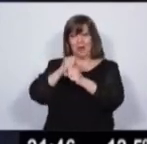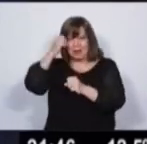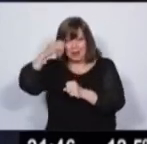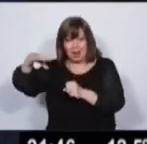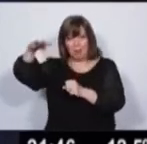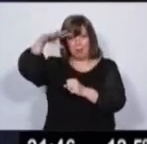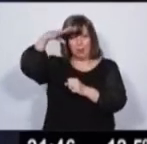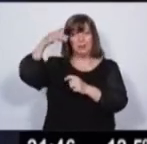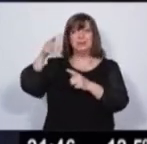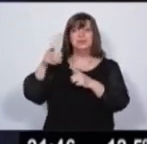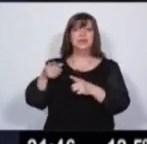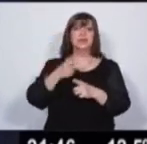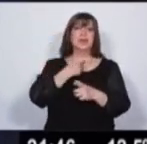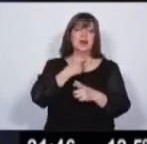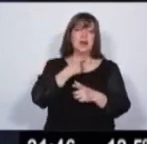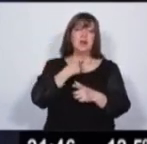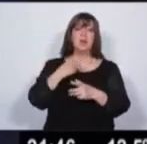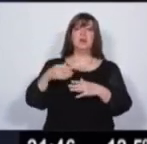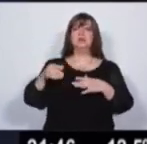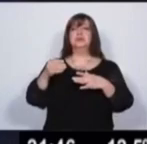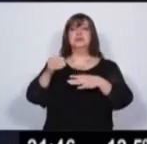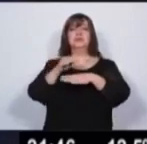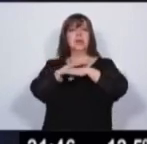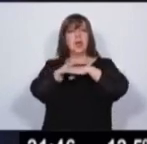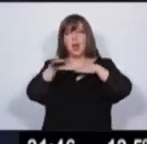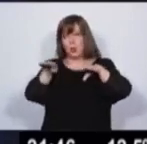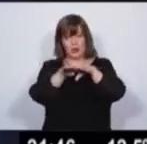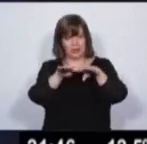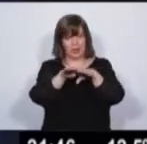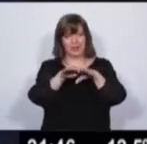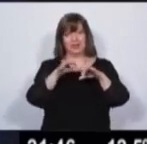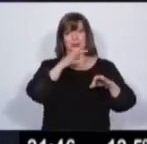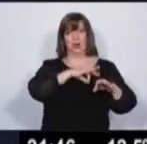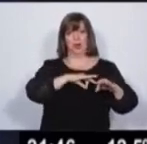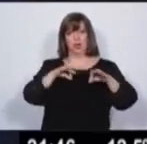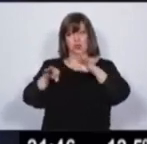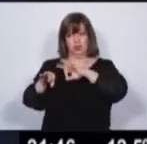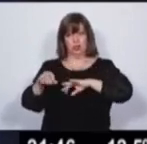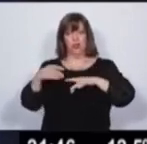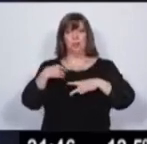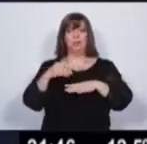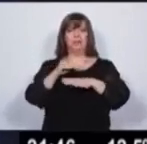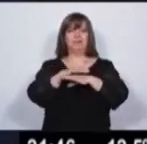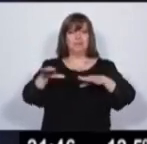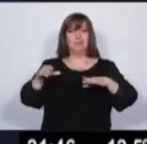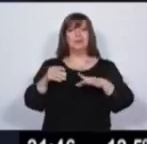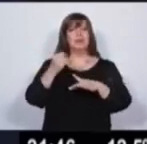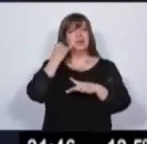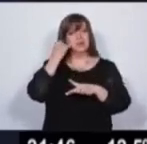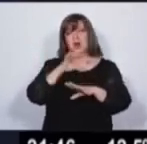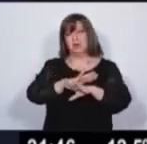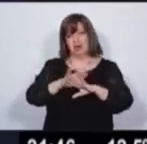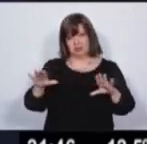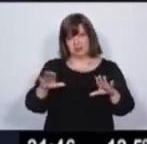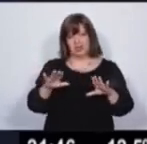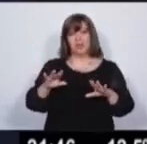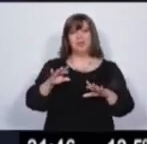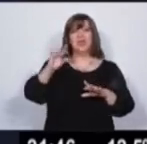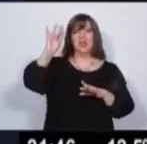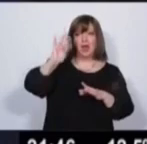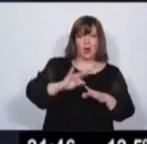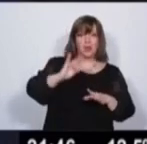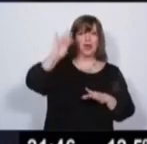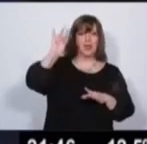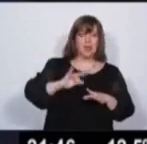que equiparen el costo de la canasta familiar tenemos que terminar con el ajuste y las estafas de la deuda que han creado